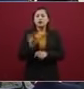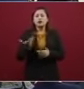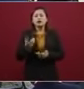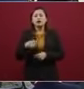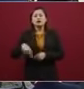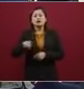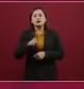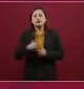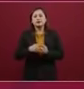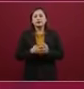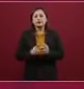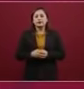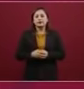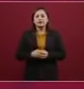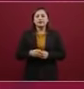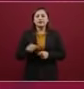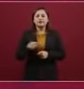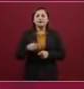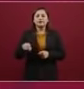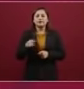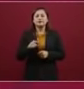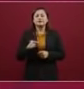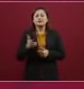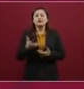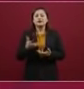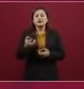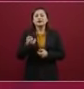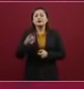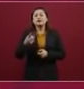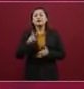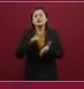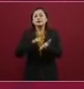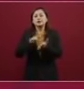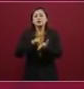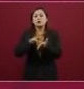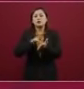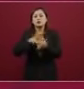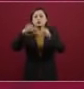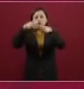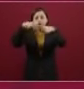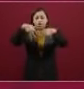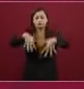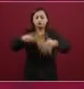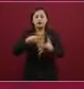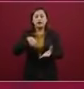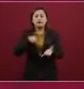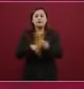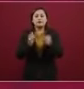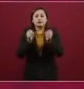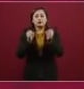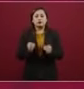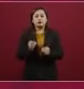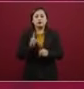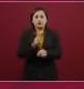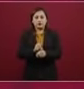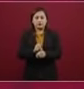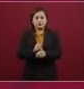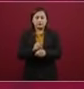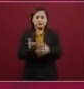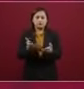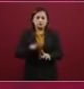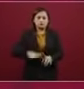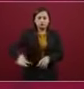apoyo de las autoridades de seguridad pública, apoyando las estructuras de seguridad pública. Esto quiere